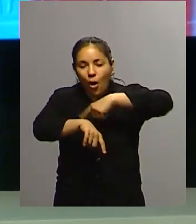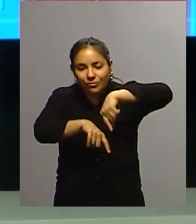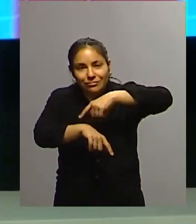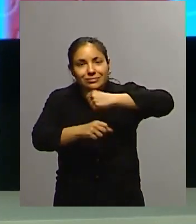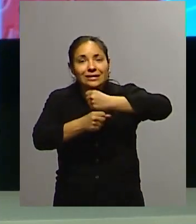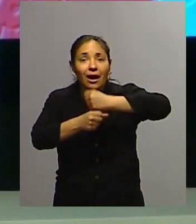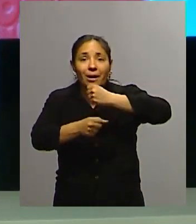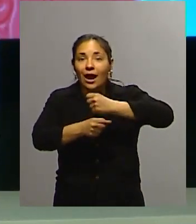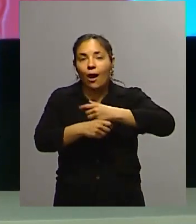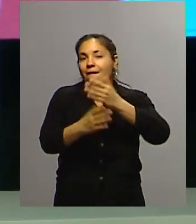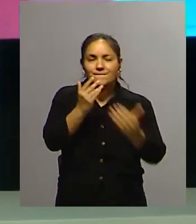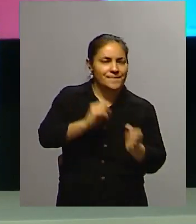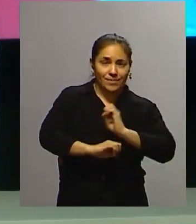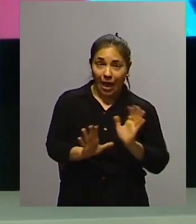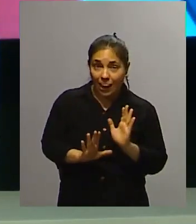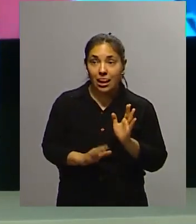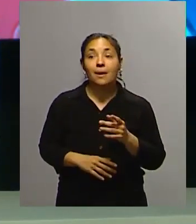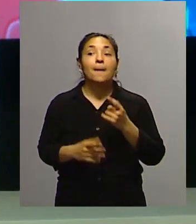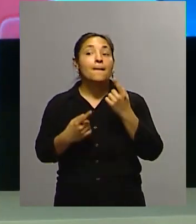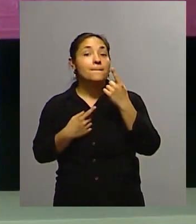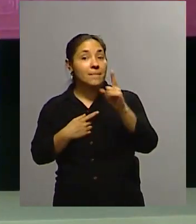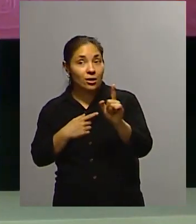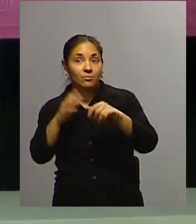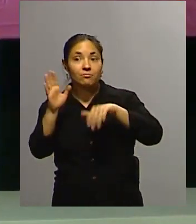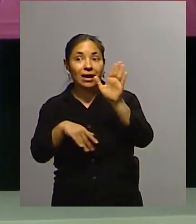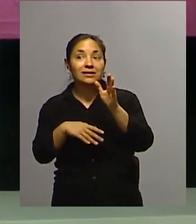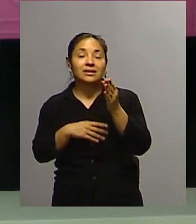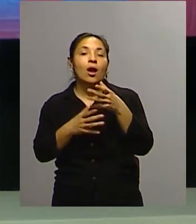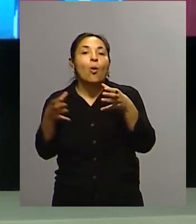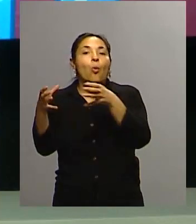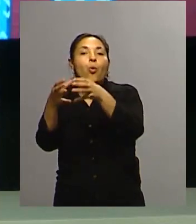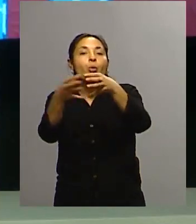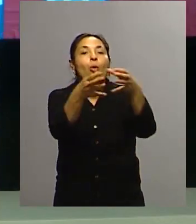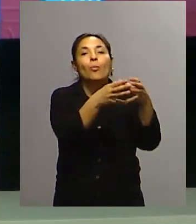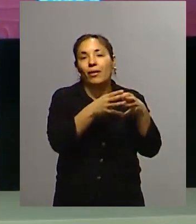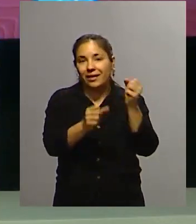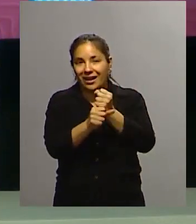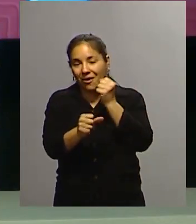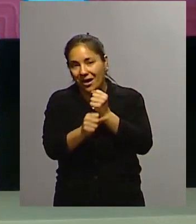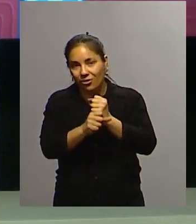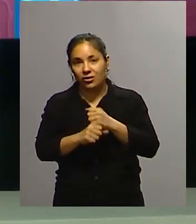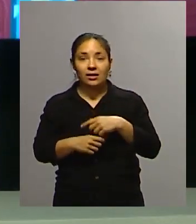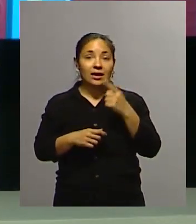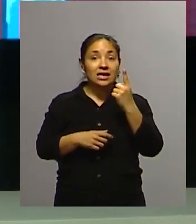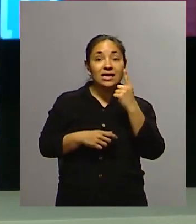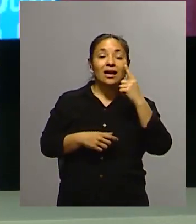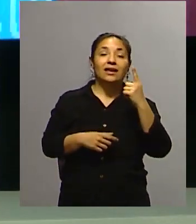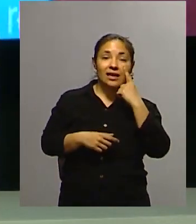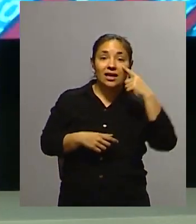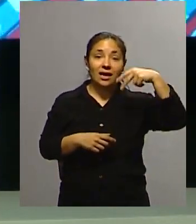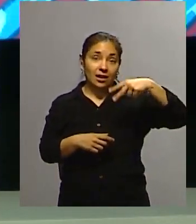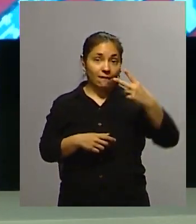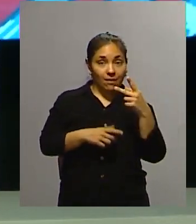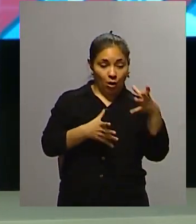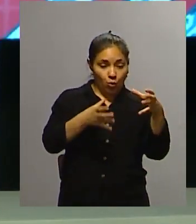ser eficiente, pero la eficiencia pasa por formar equipos. Nosotros en el INB tenemos un gran equipo de